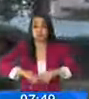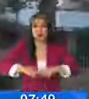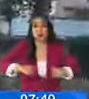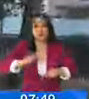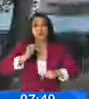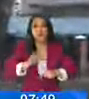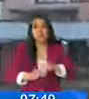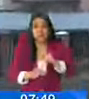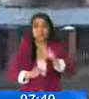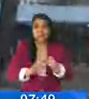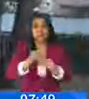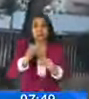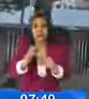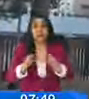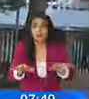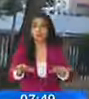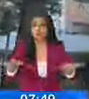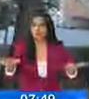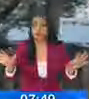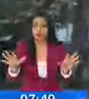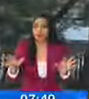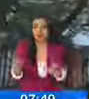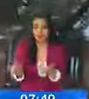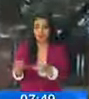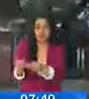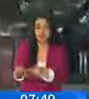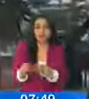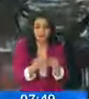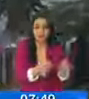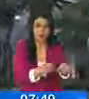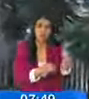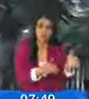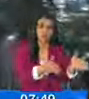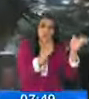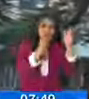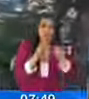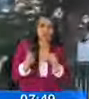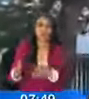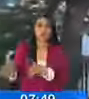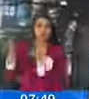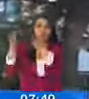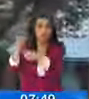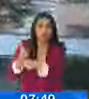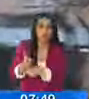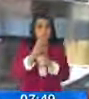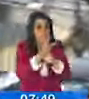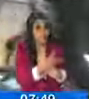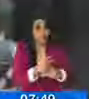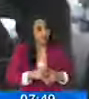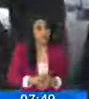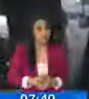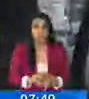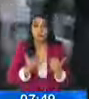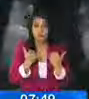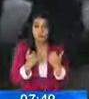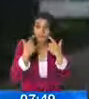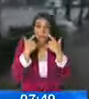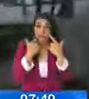poco a poco, a modo que no afecte pues los edificios colindantes, ¿no? Bueno, y que vamos a llegar a verlo ahorita